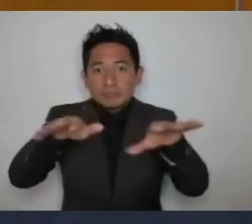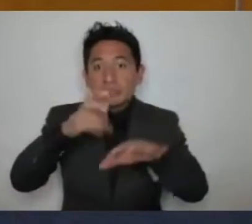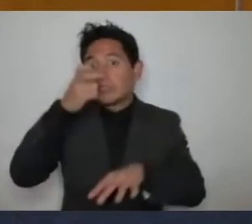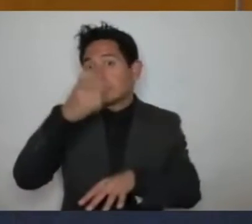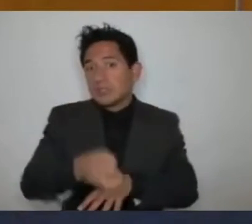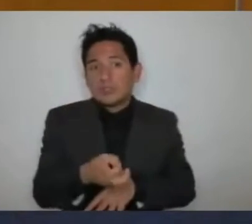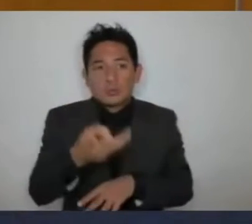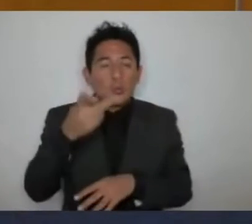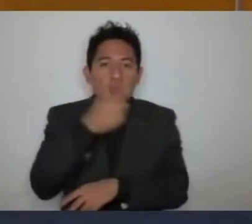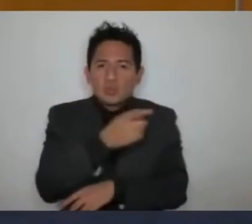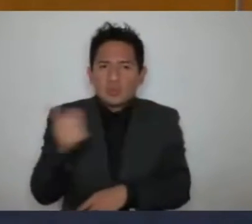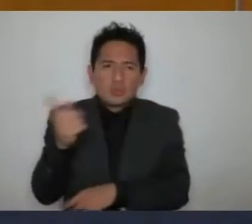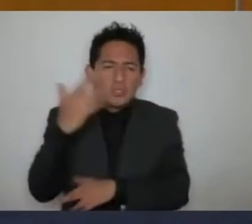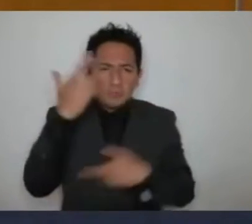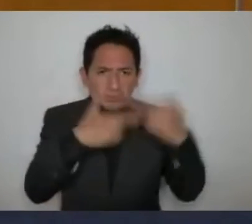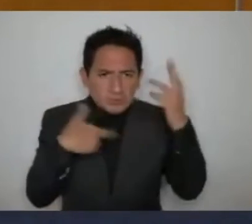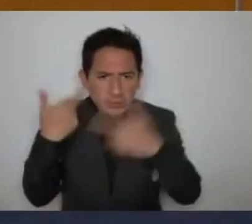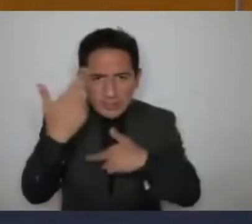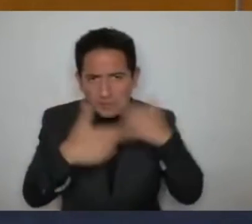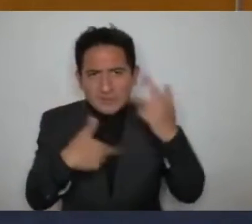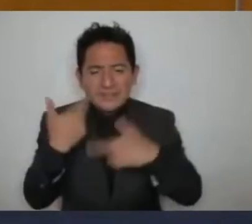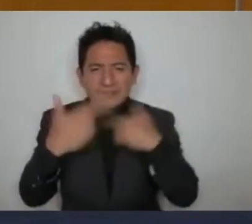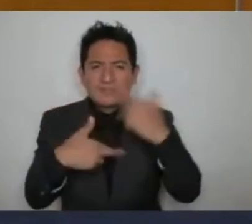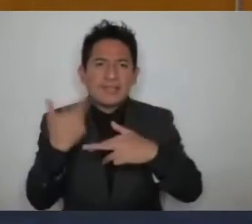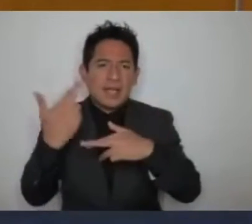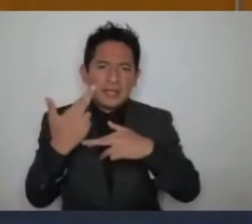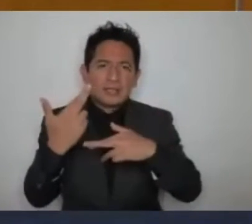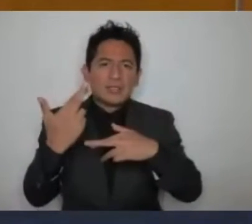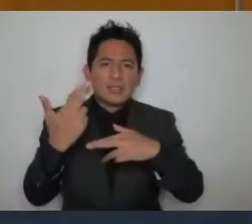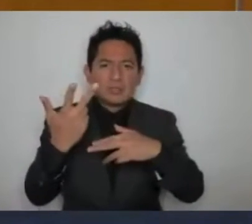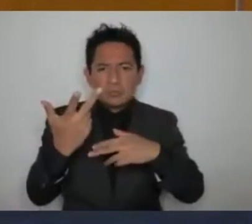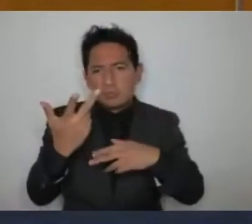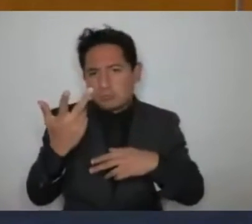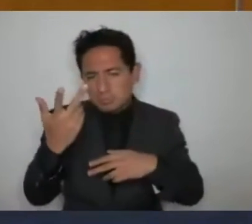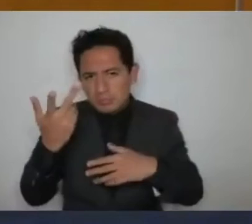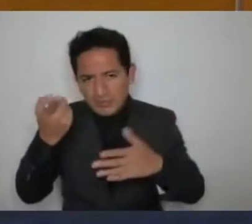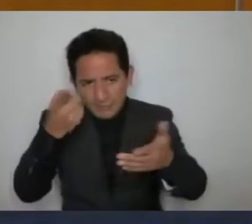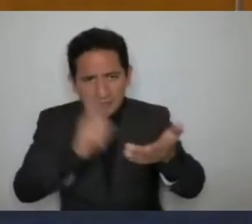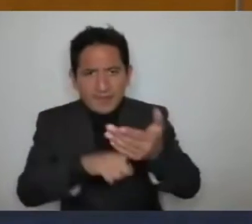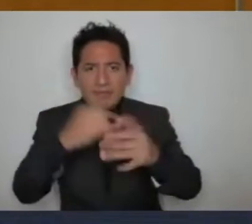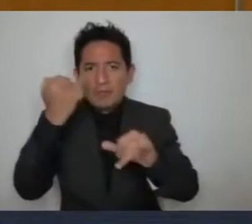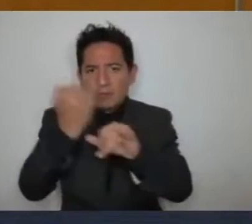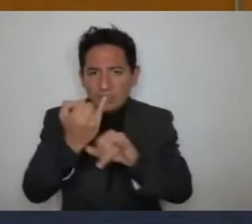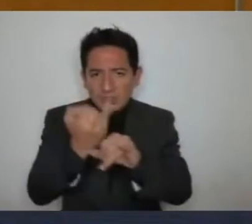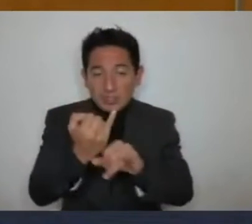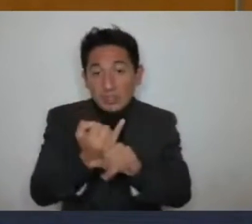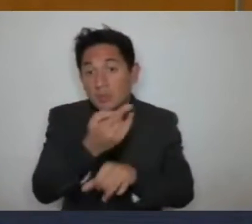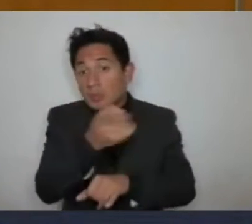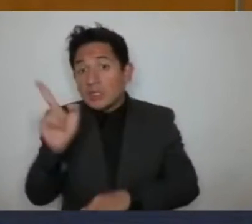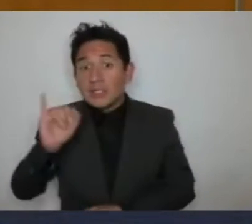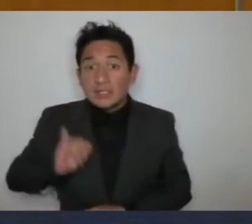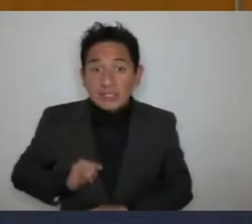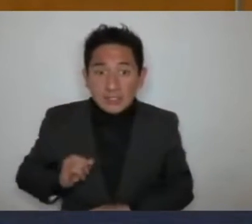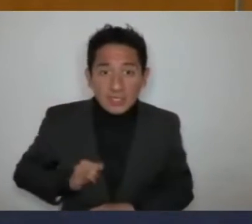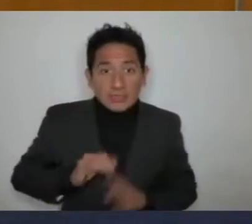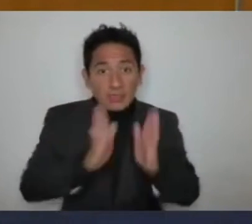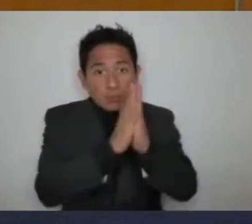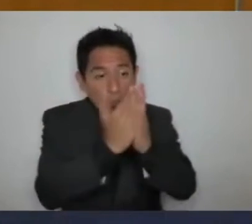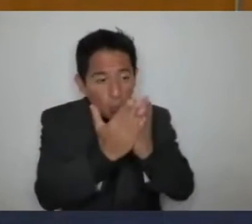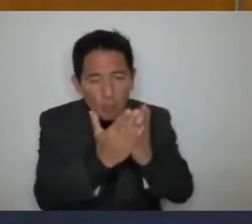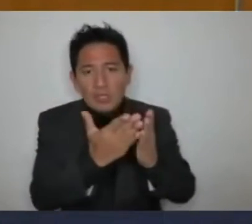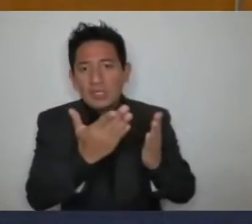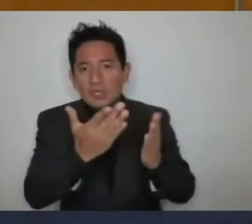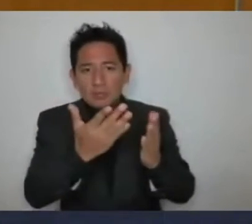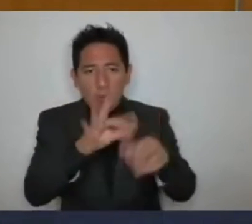versión electrónica pero también pueden escribirnos aquí en la interese eh tener la versión impresa y con muchísimo gusto